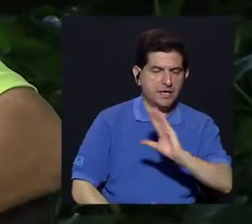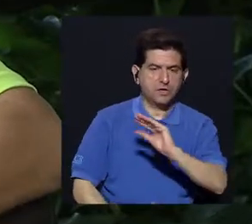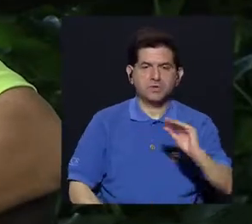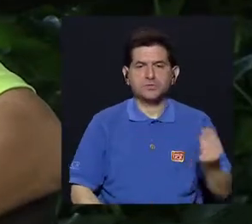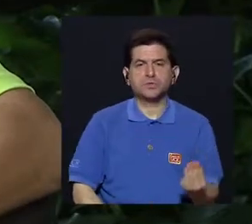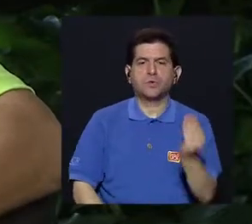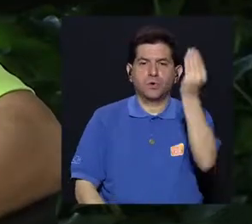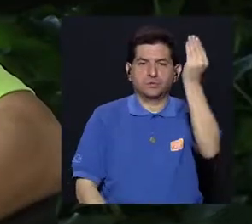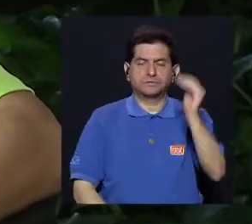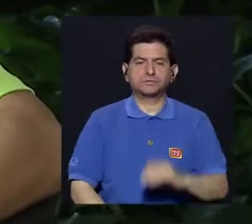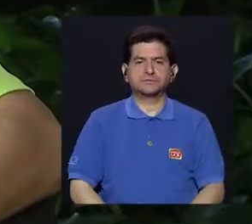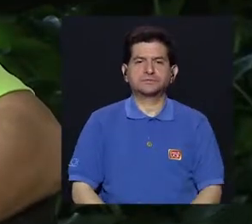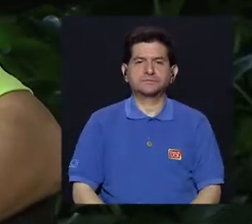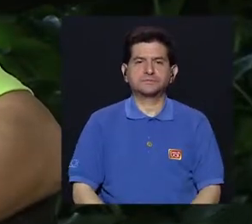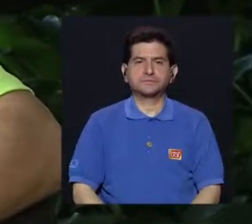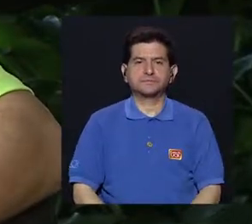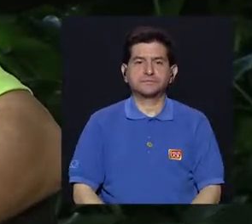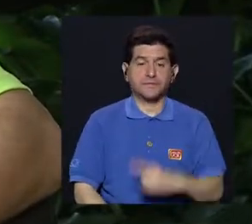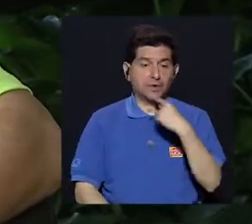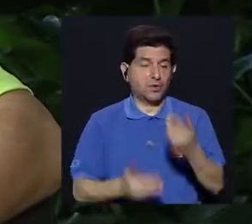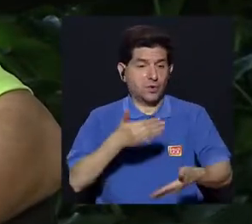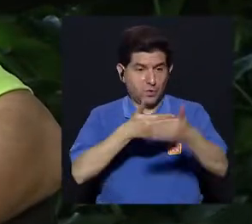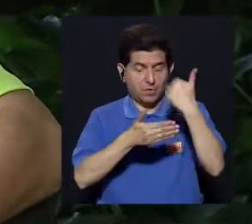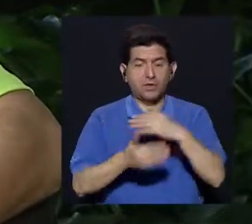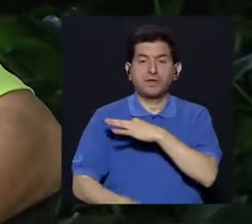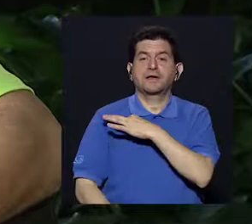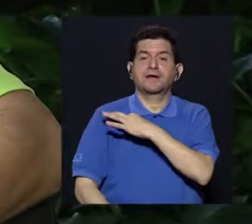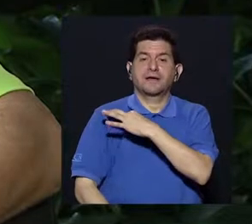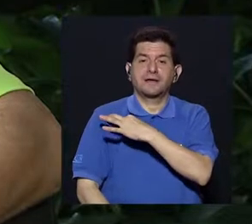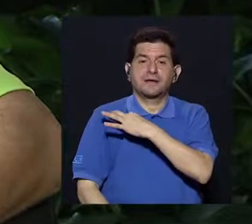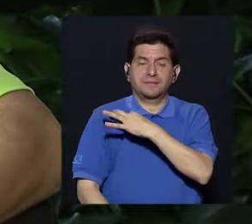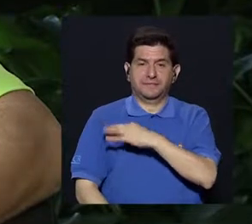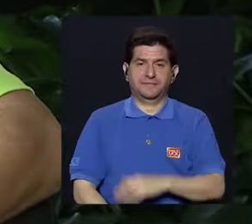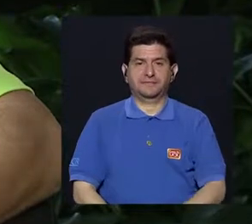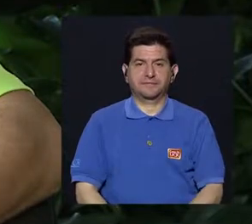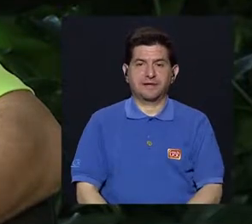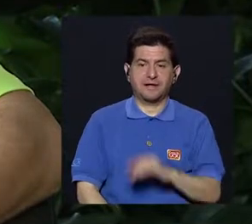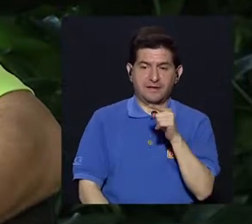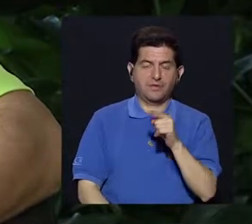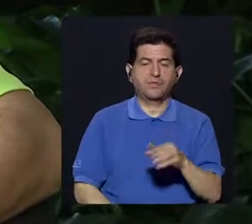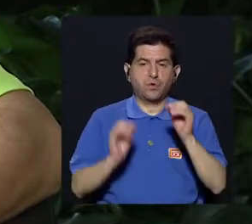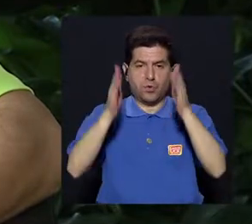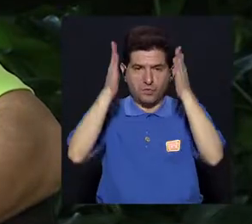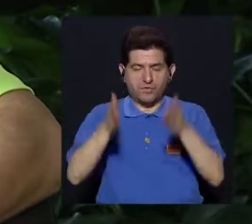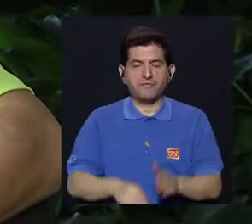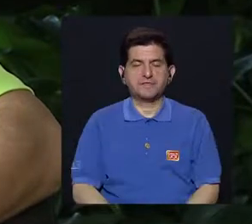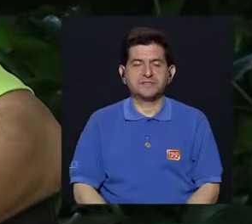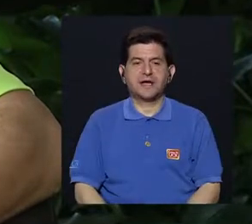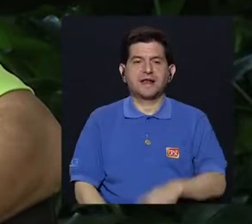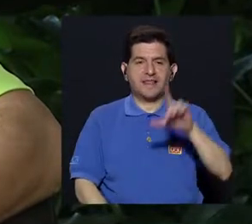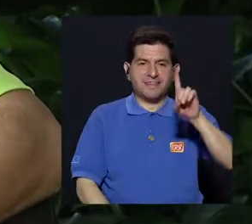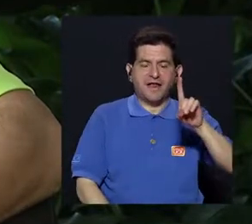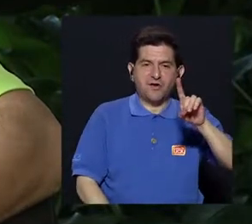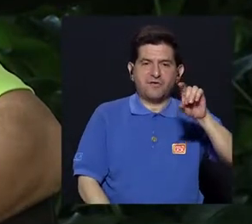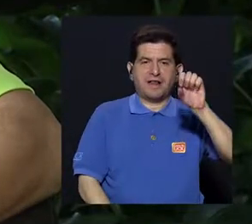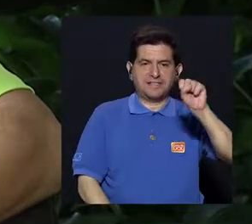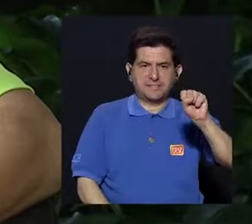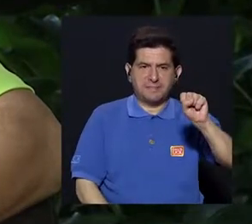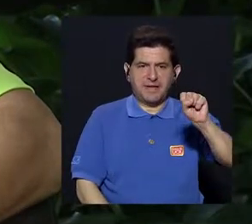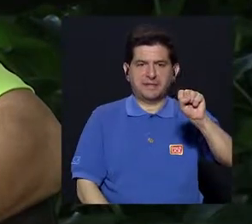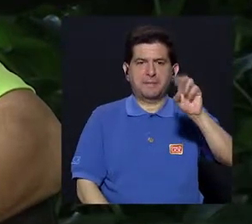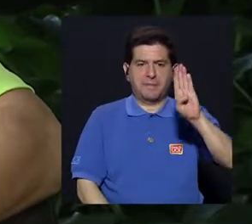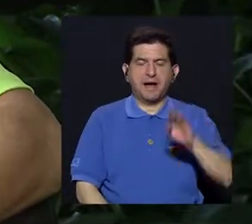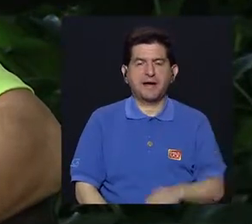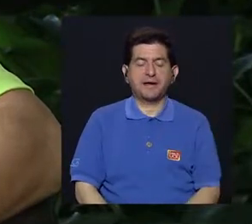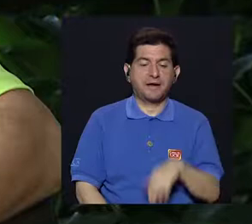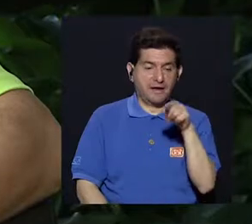y adolescentes. Como les indiqué, nuestro invitado de hoy es el profesor Danoval Smith Barr.